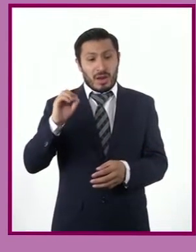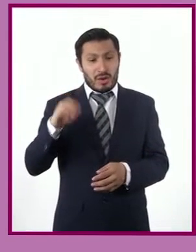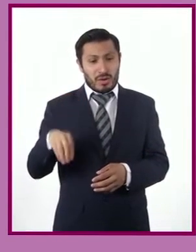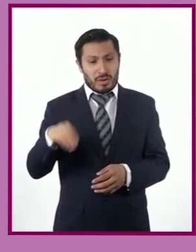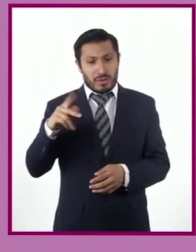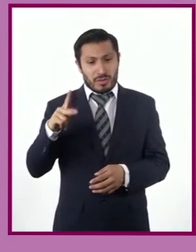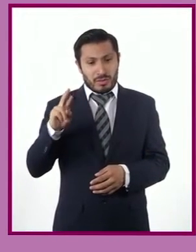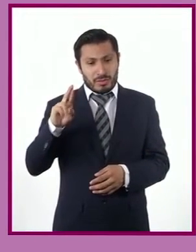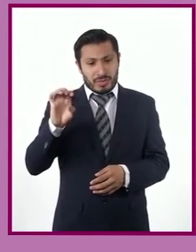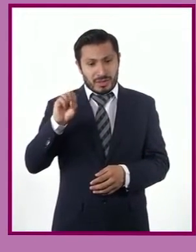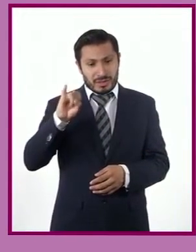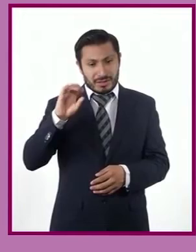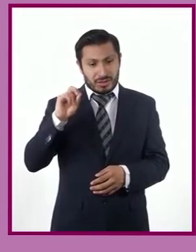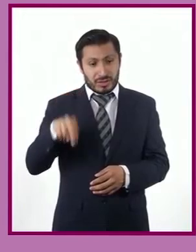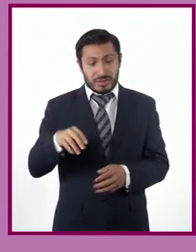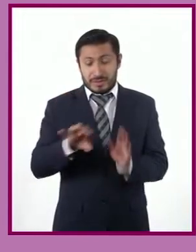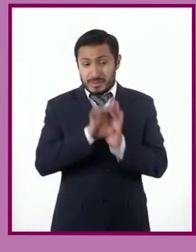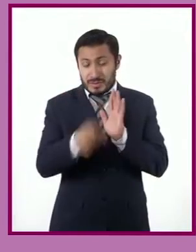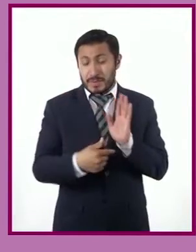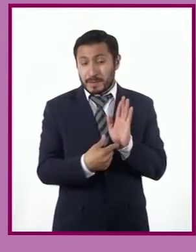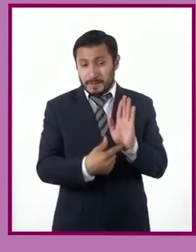algunos ejemplos.